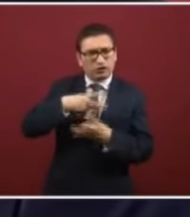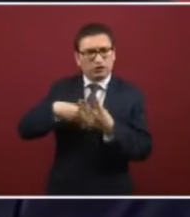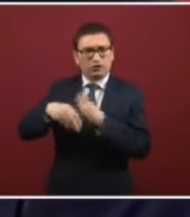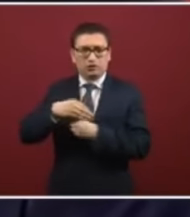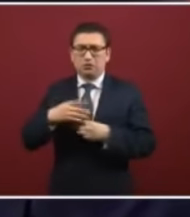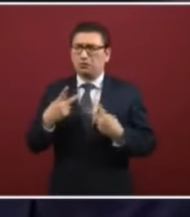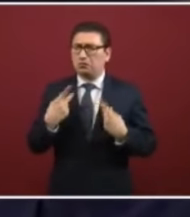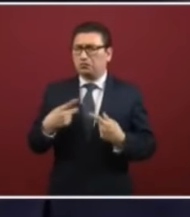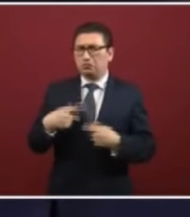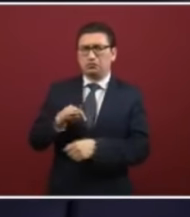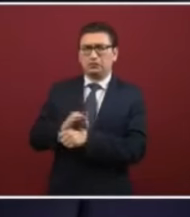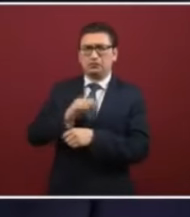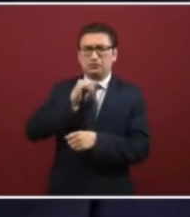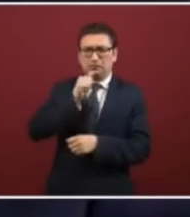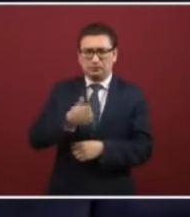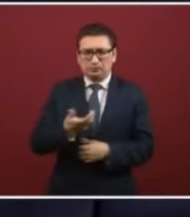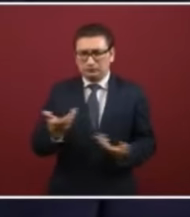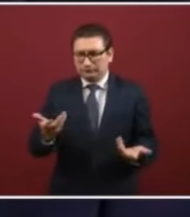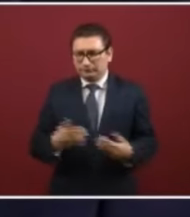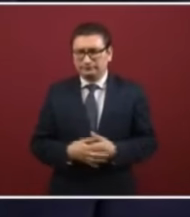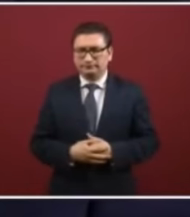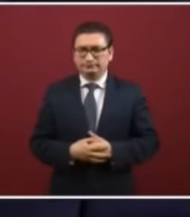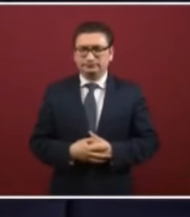público. Entonces,